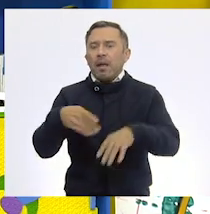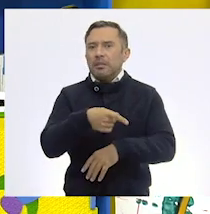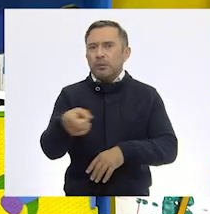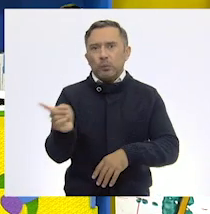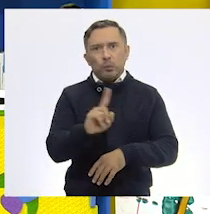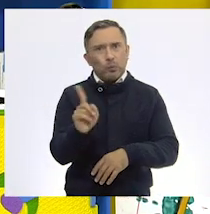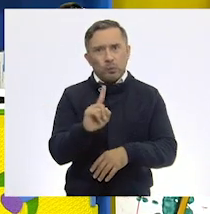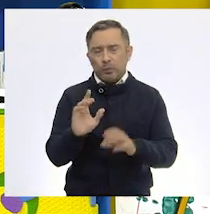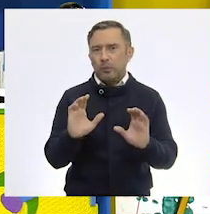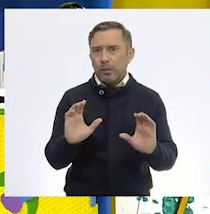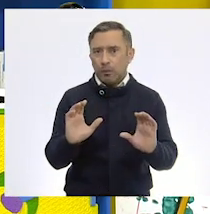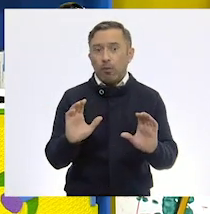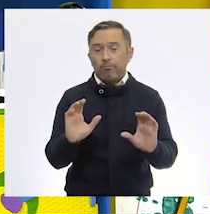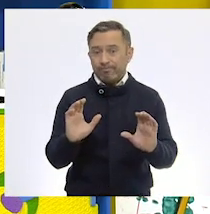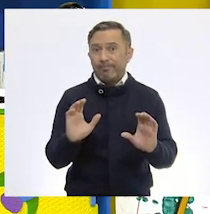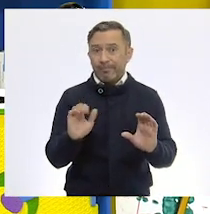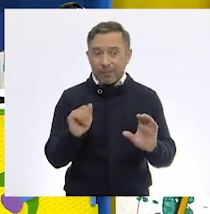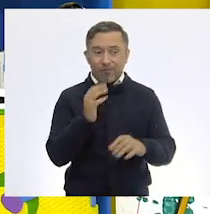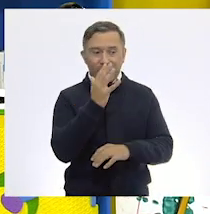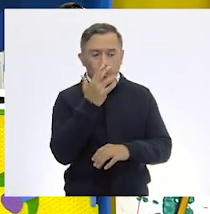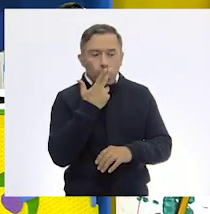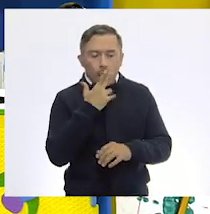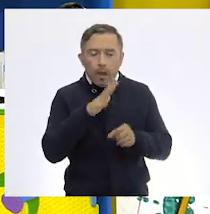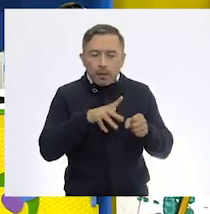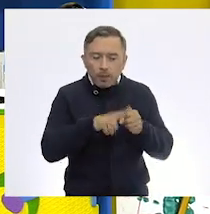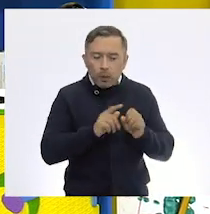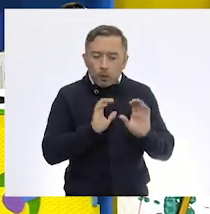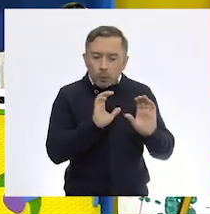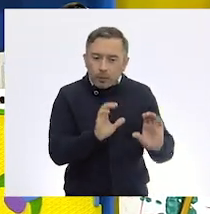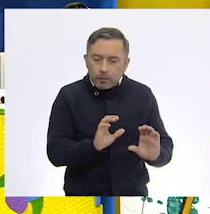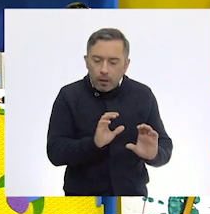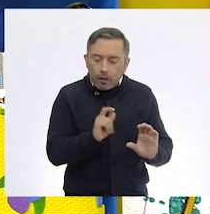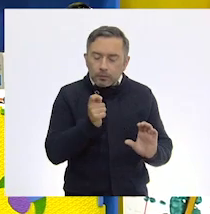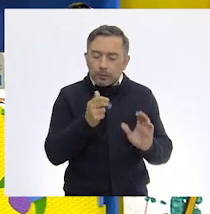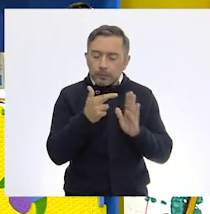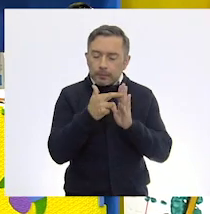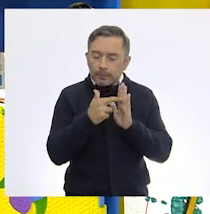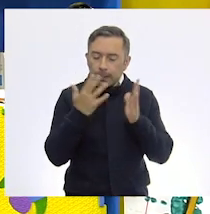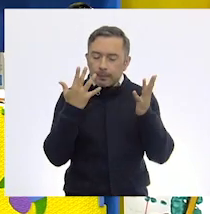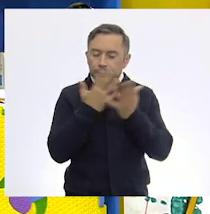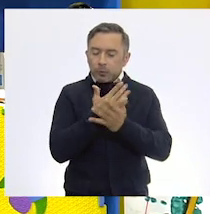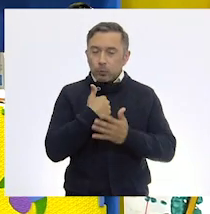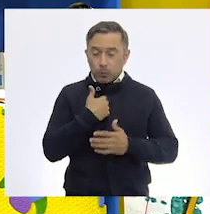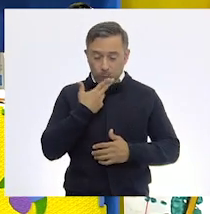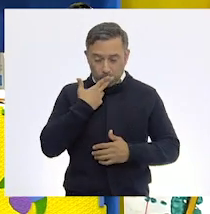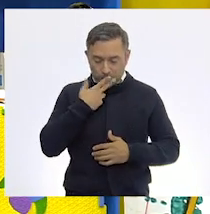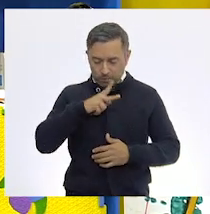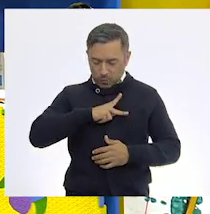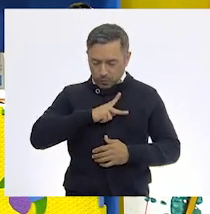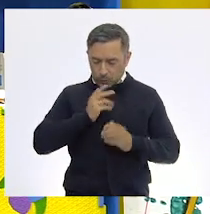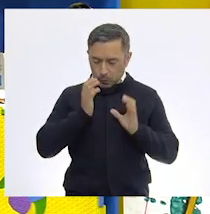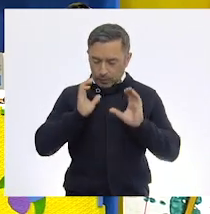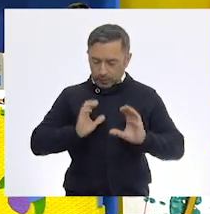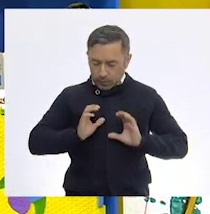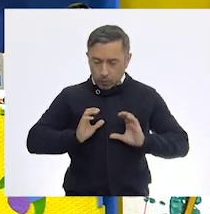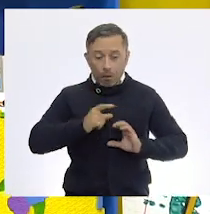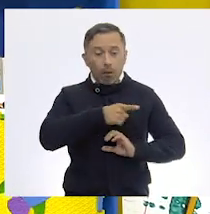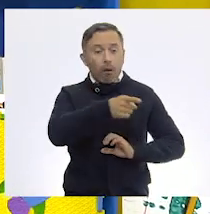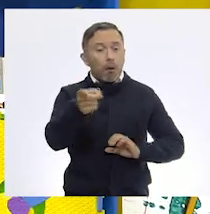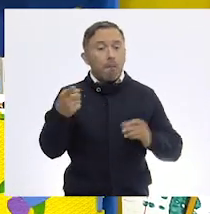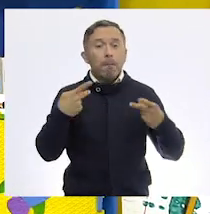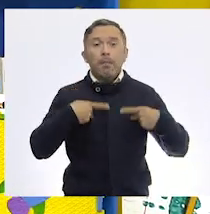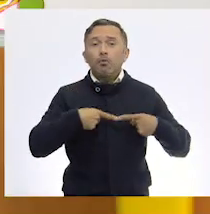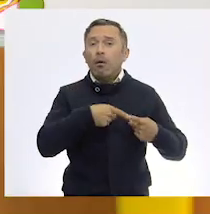agua. Esto me lleva a pensar en acciones de protección y cuidado de nosotros mismos y de las demás personas, y sobre todo también